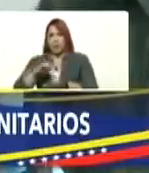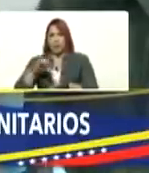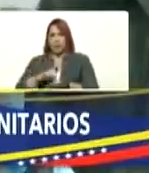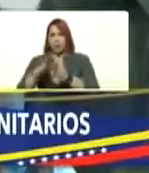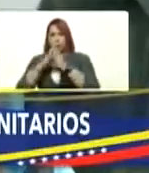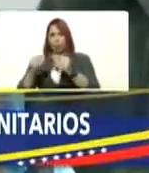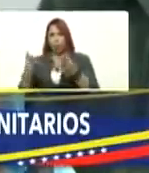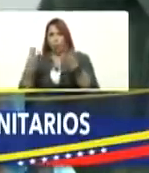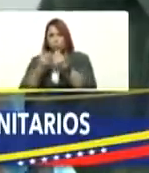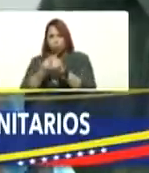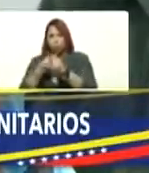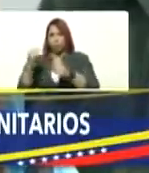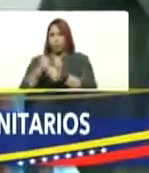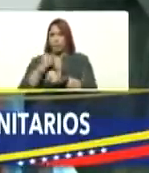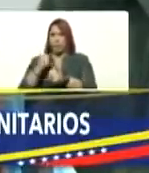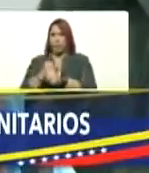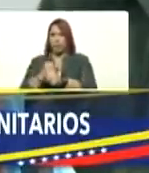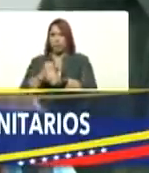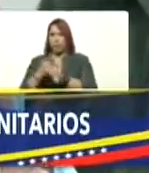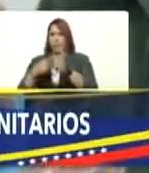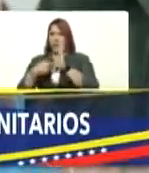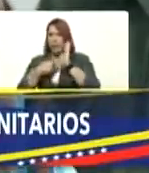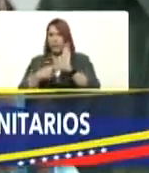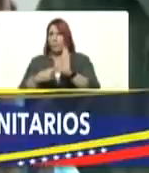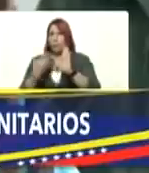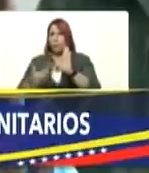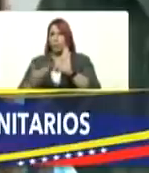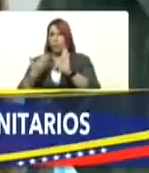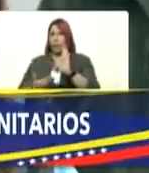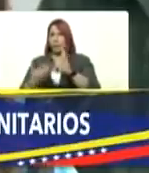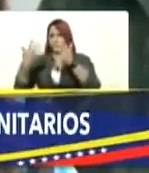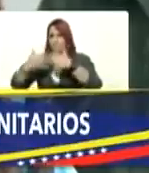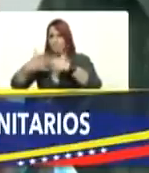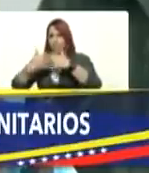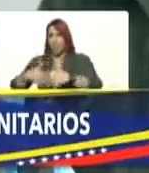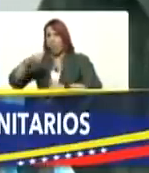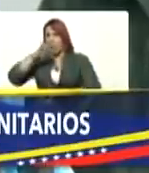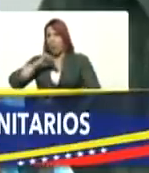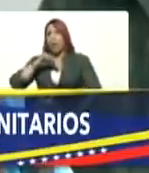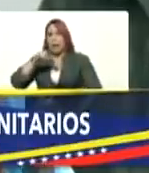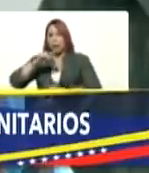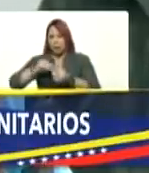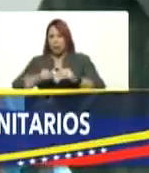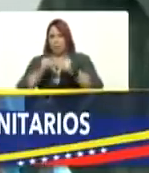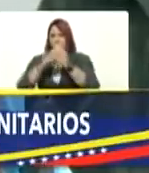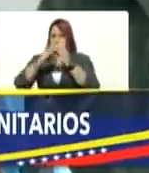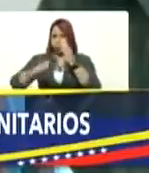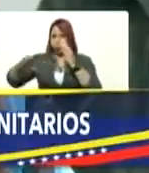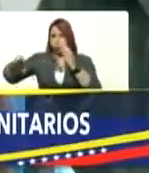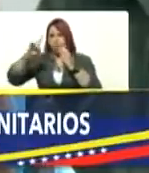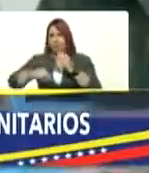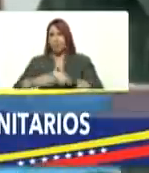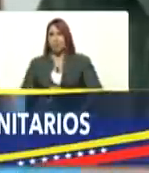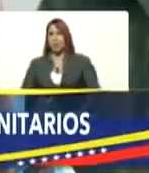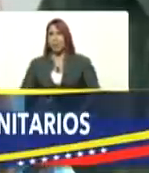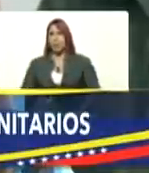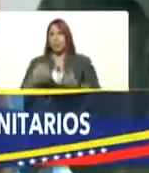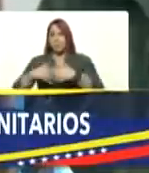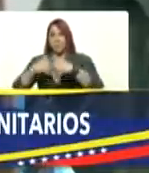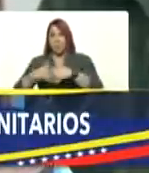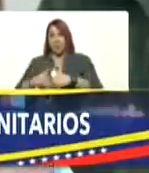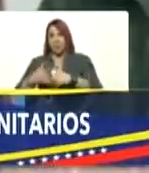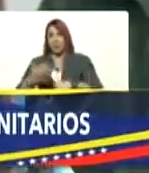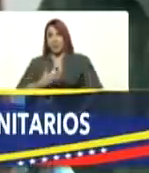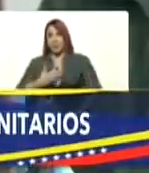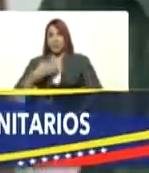Un ejemplo particular, Hidrocapital repara la avería. La corporación de la alcaldía hace todo